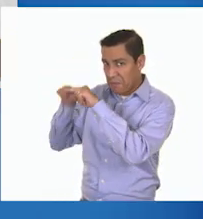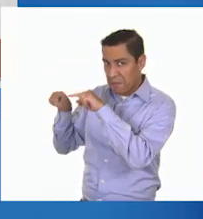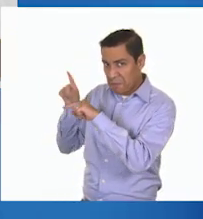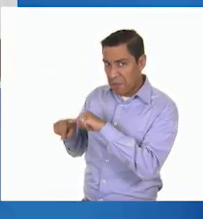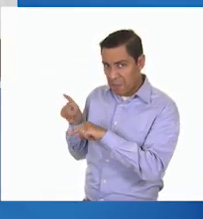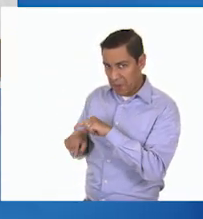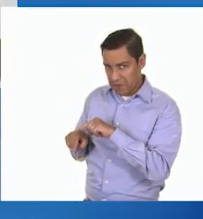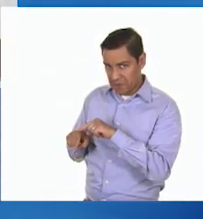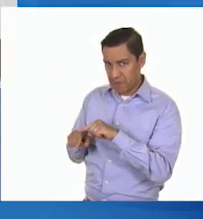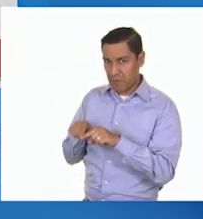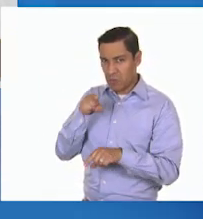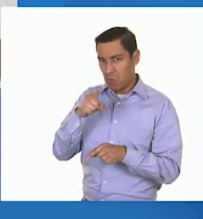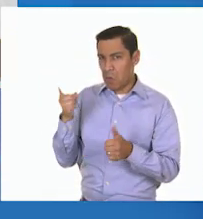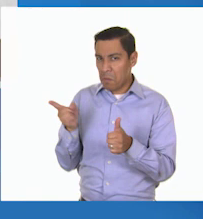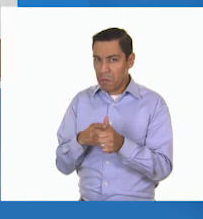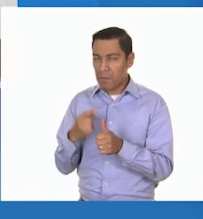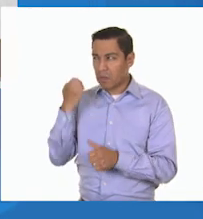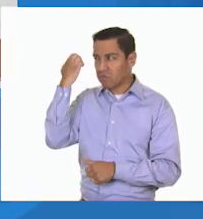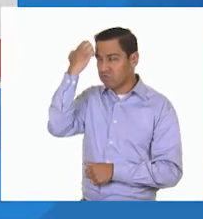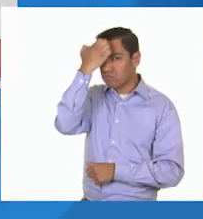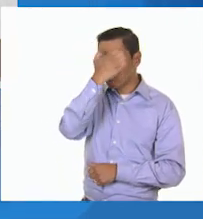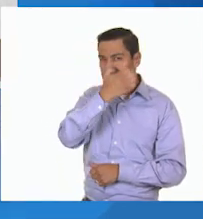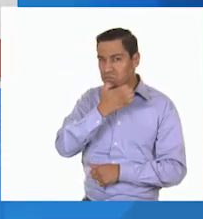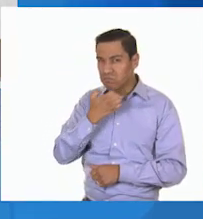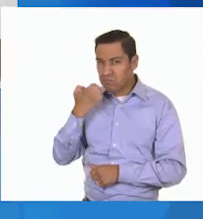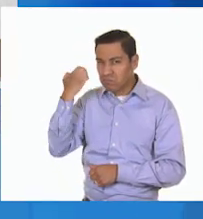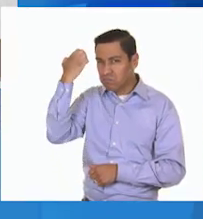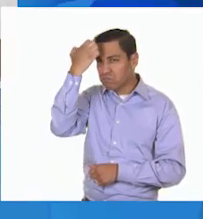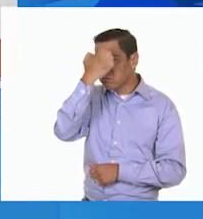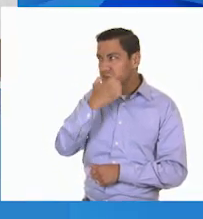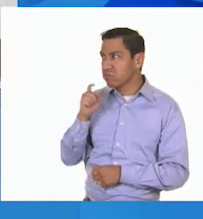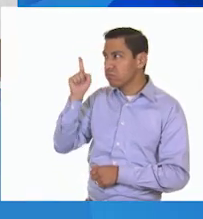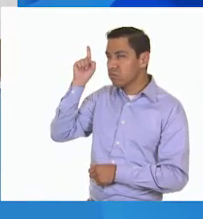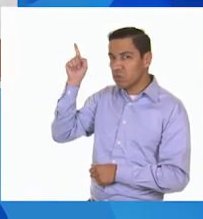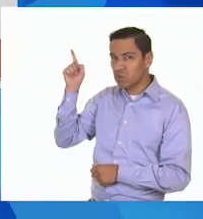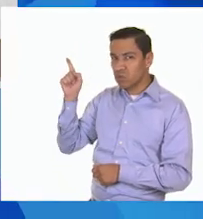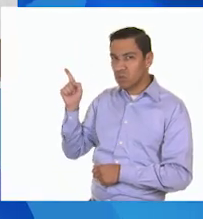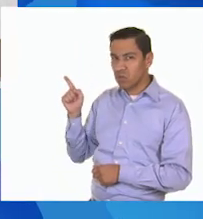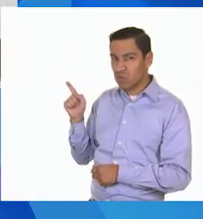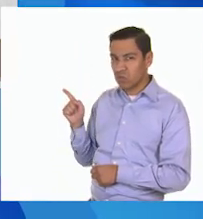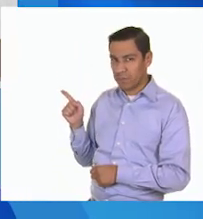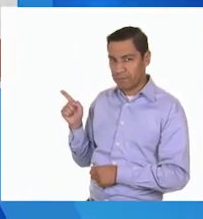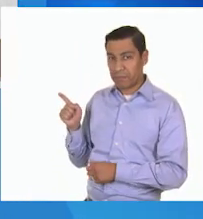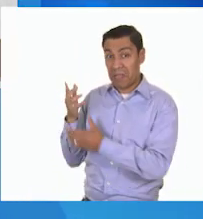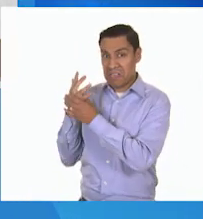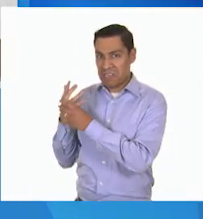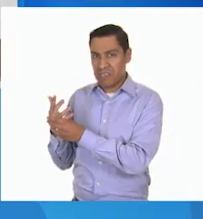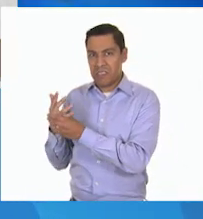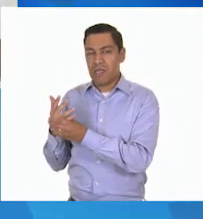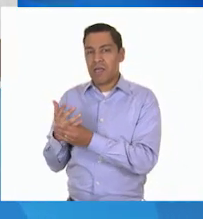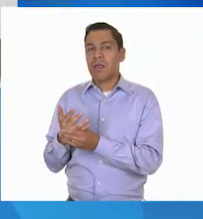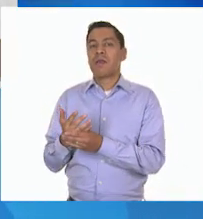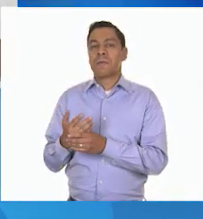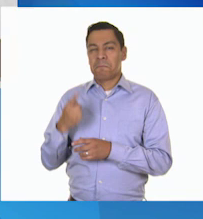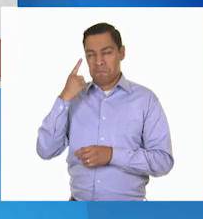compras. Así es, muy bien. Esa es una idea muy relevante. A ver, ¿otro?